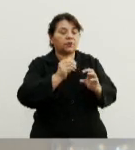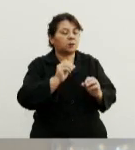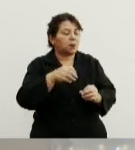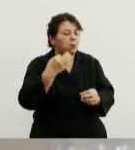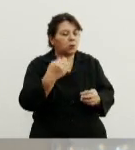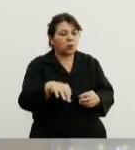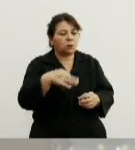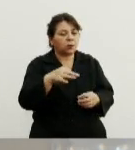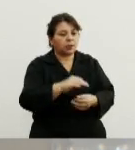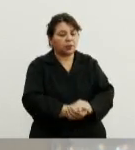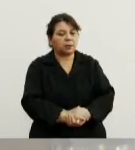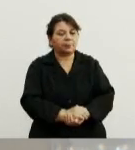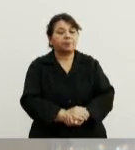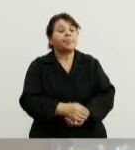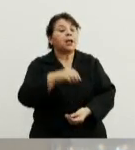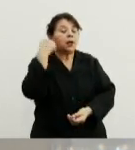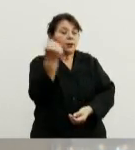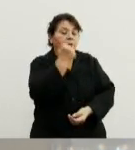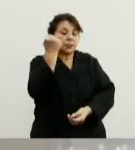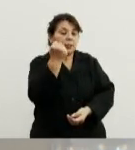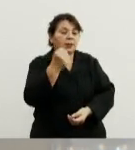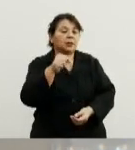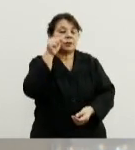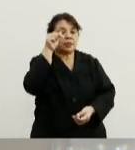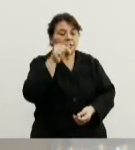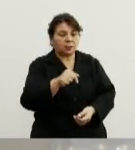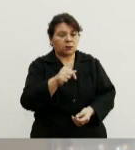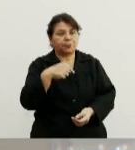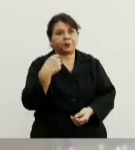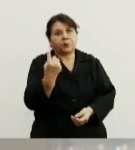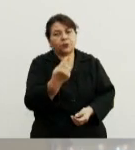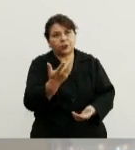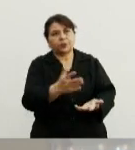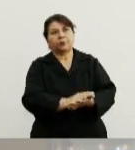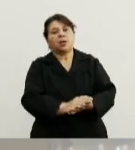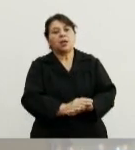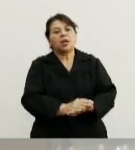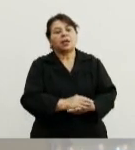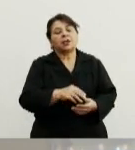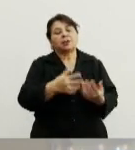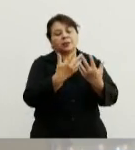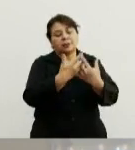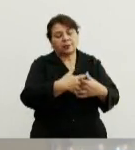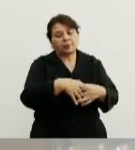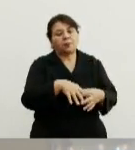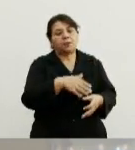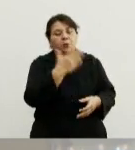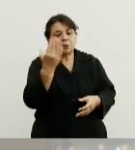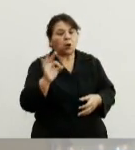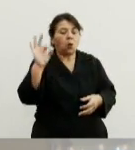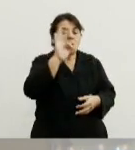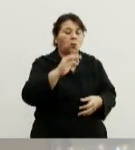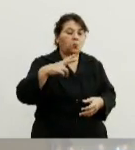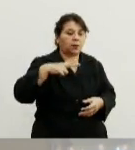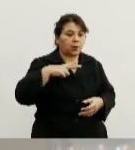lo importante de esto es tener en cuenta que si bien tanto en el sistema público como privado se está trabajando